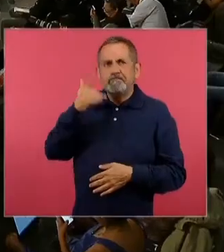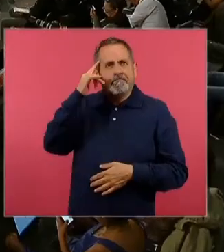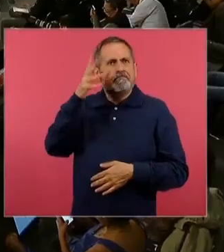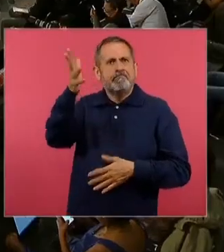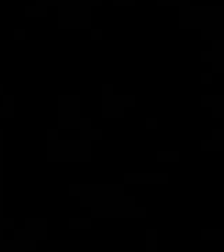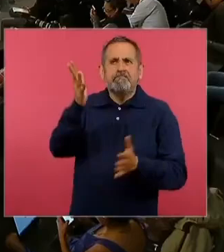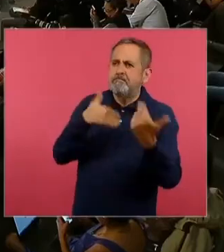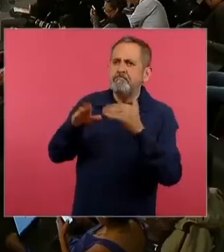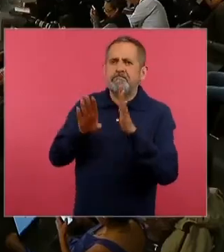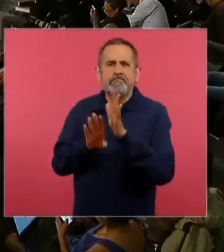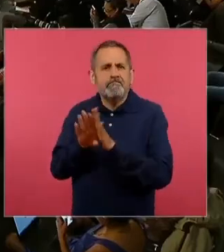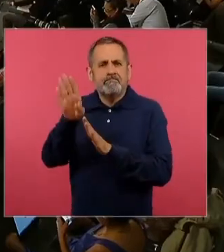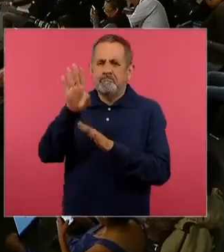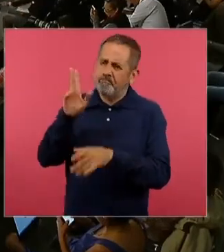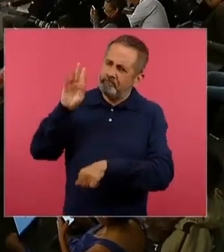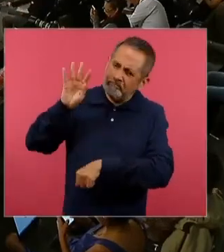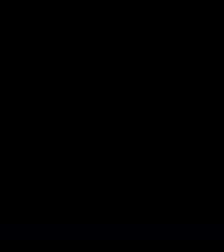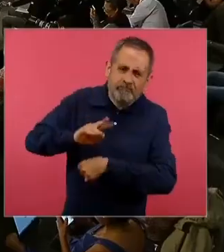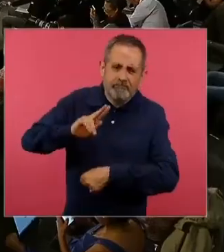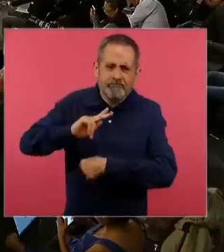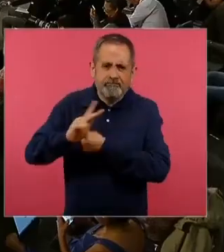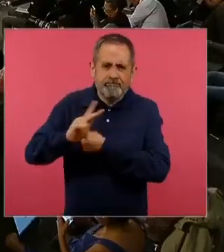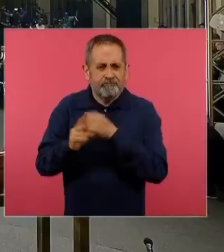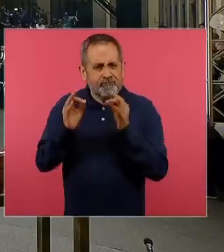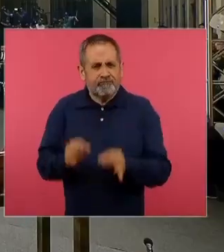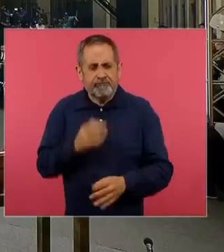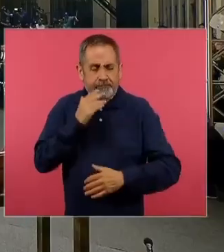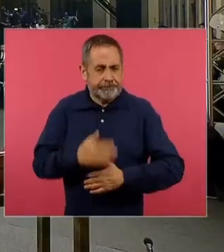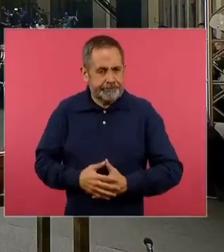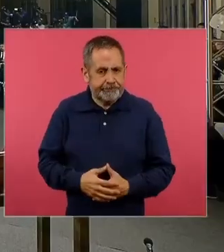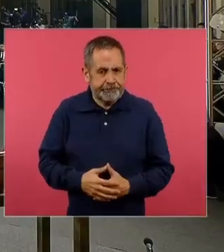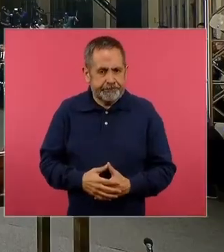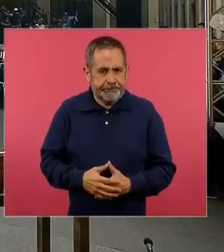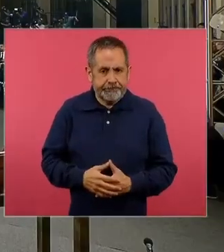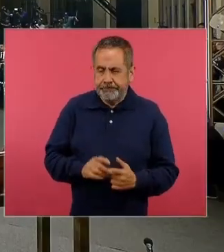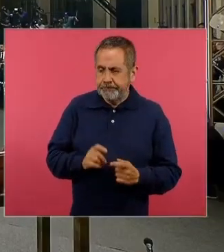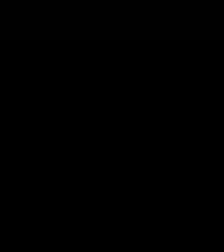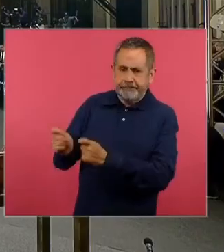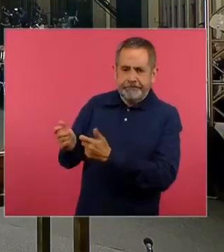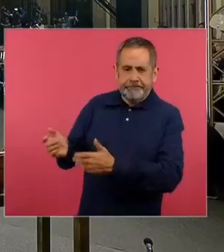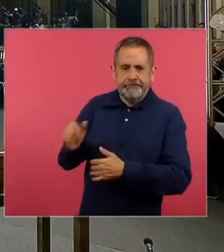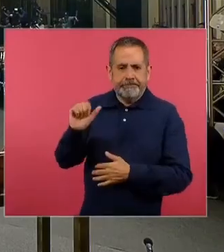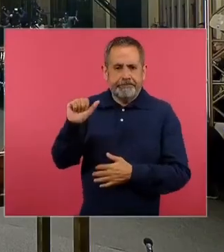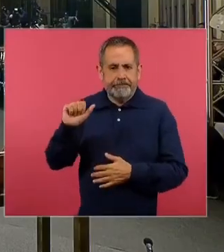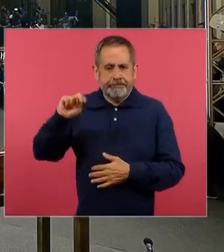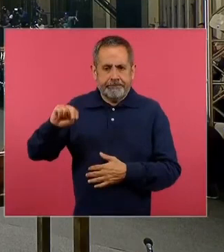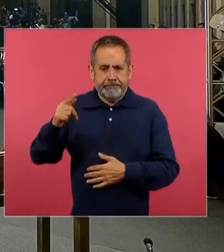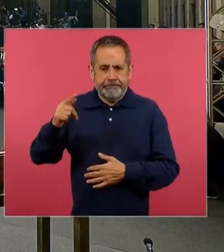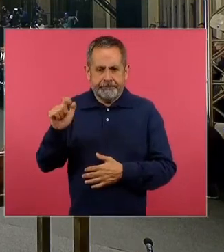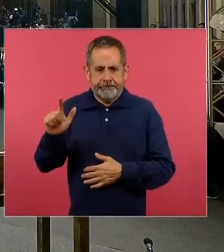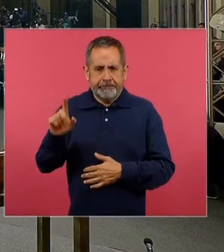seguir construyendo la patria. Ahora le voy a dar la palabra a Ángel Díaz Barriga.